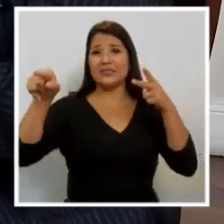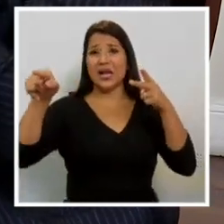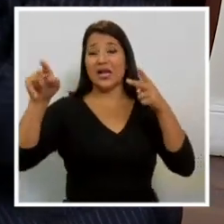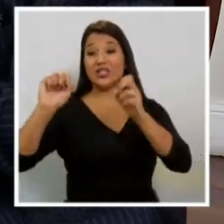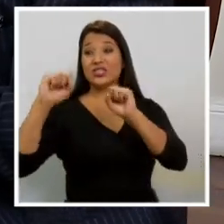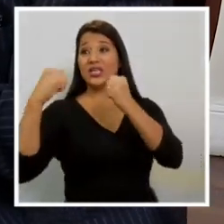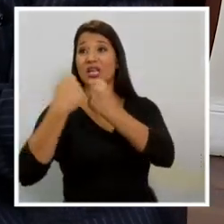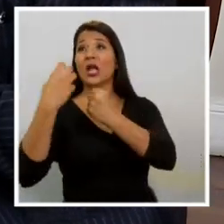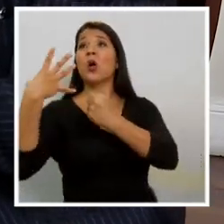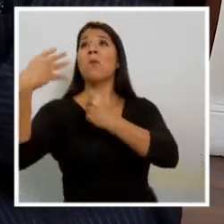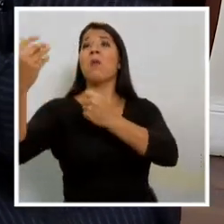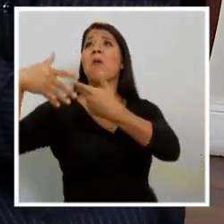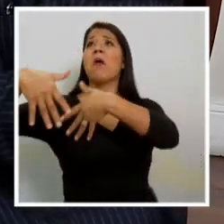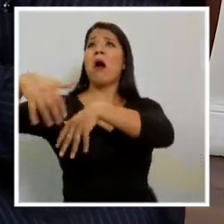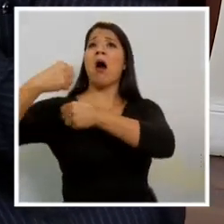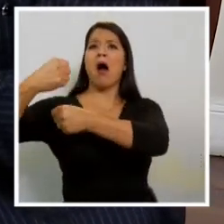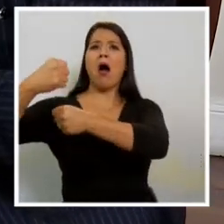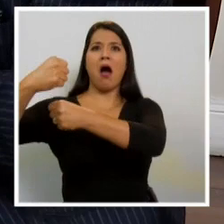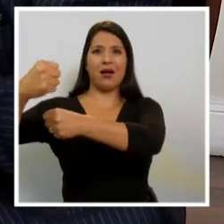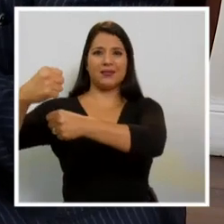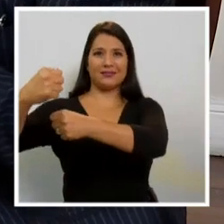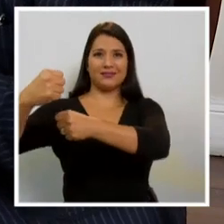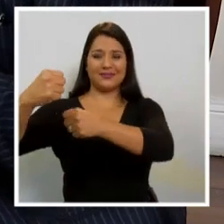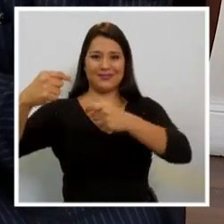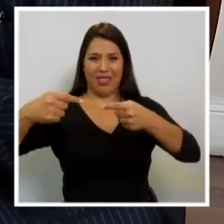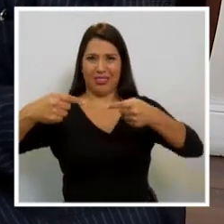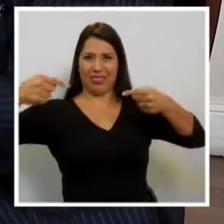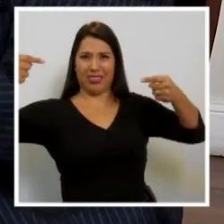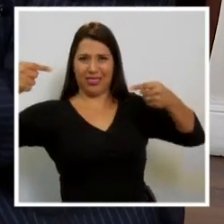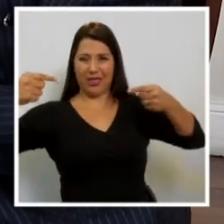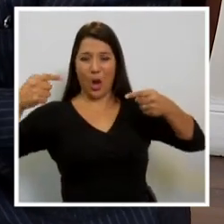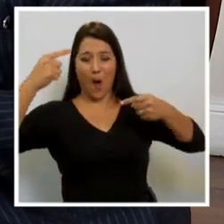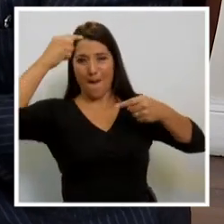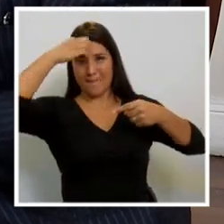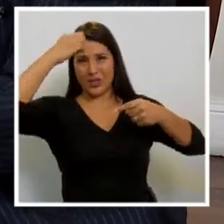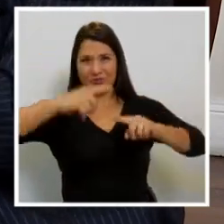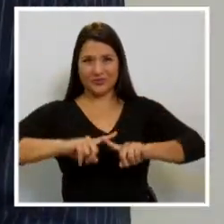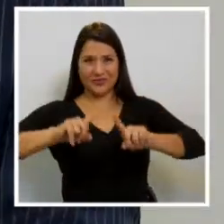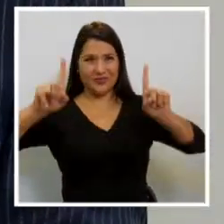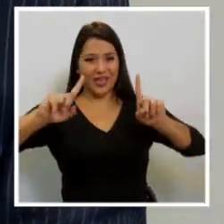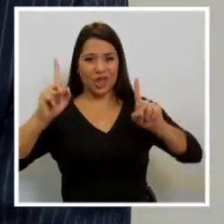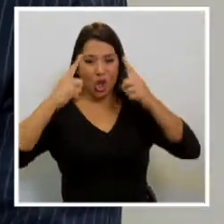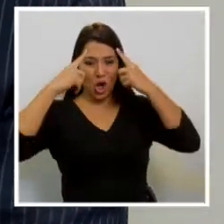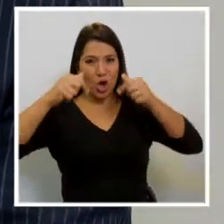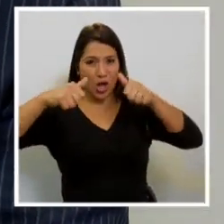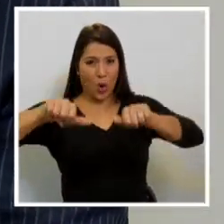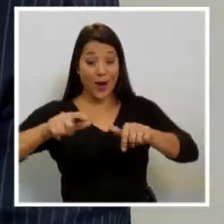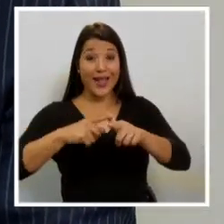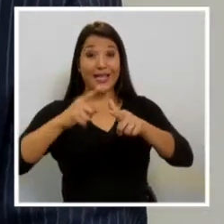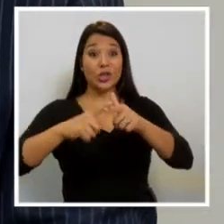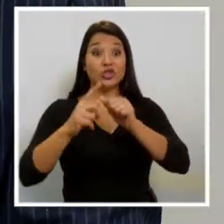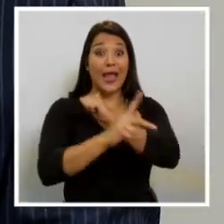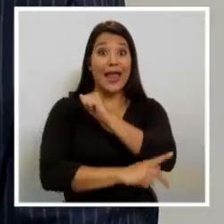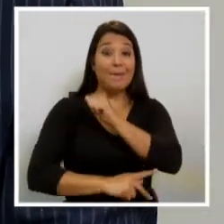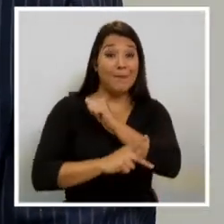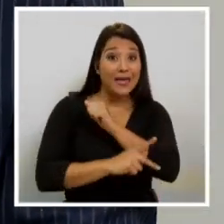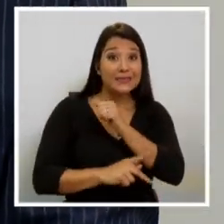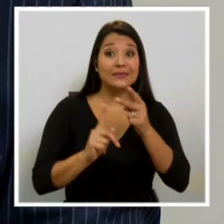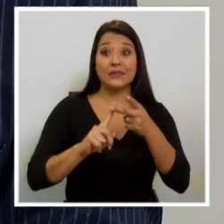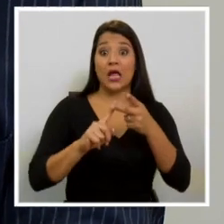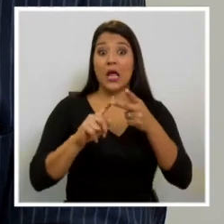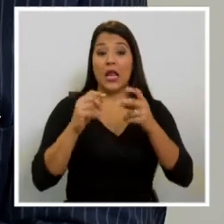un escenario donde no necesariamente el país, la gente y la institucionalidad va a salir